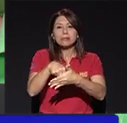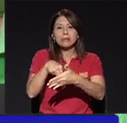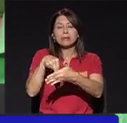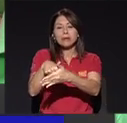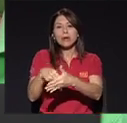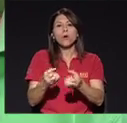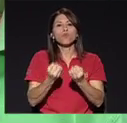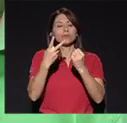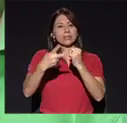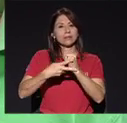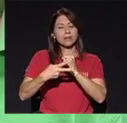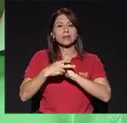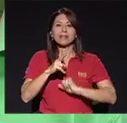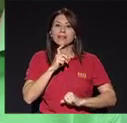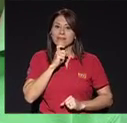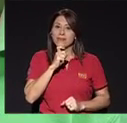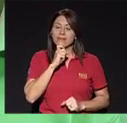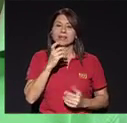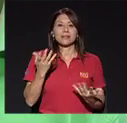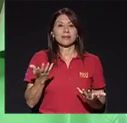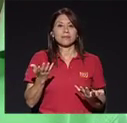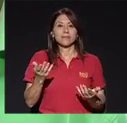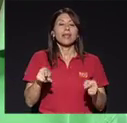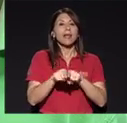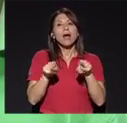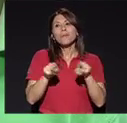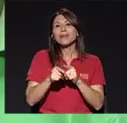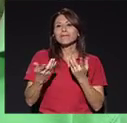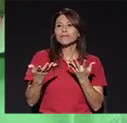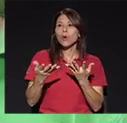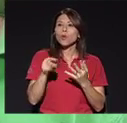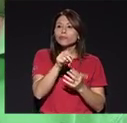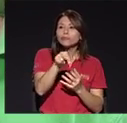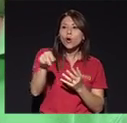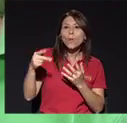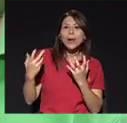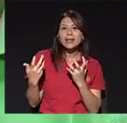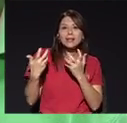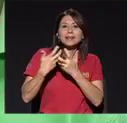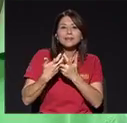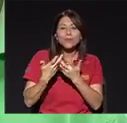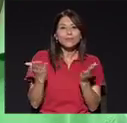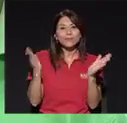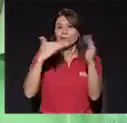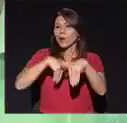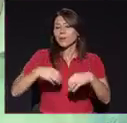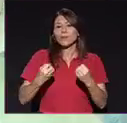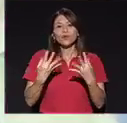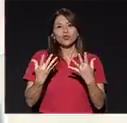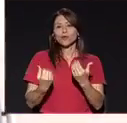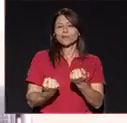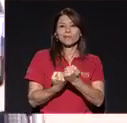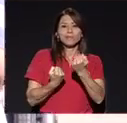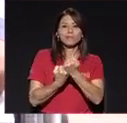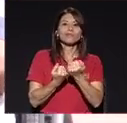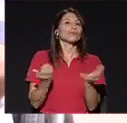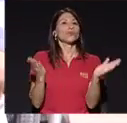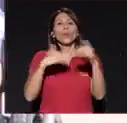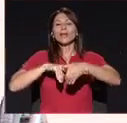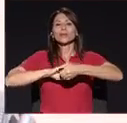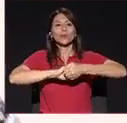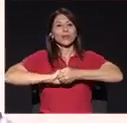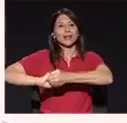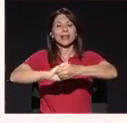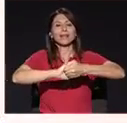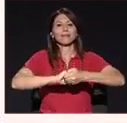muchas veces para desplazarse. También el compañerismo, no existe mucho compañerismo, tampoco hay solidaridad.